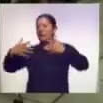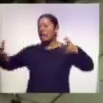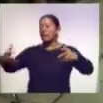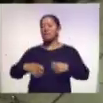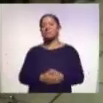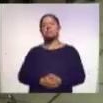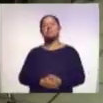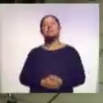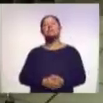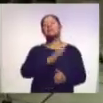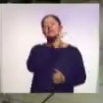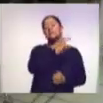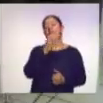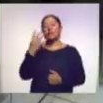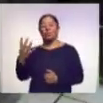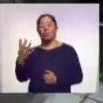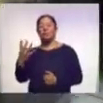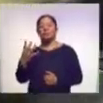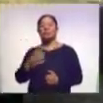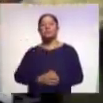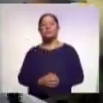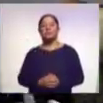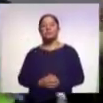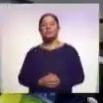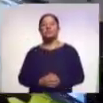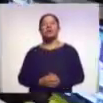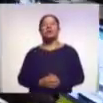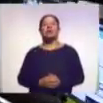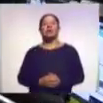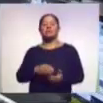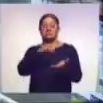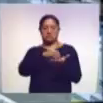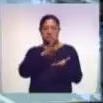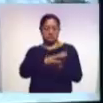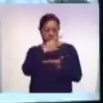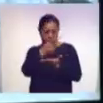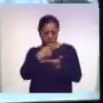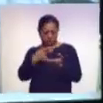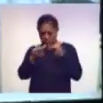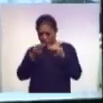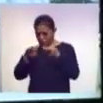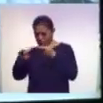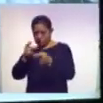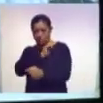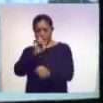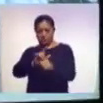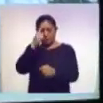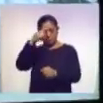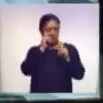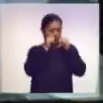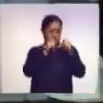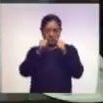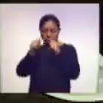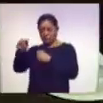Control, Comando, Comunicaciones y Cómputo, mejor conocido como el C4, implementará un operativo especial para atender cualquier incidente que